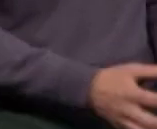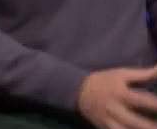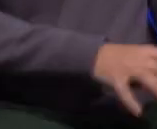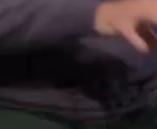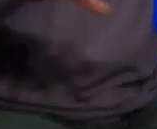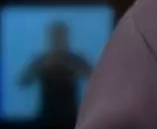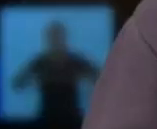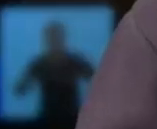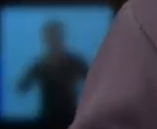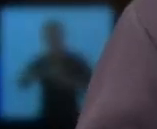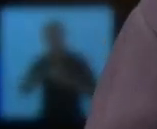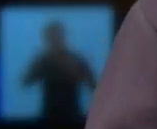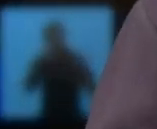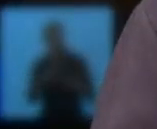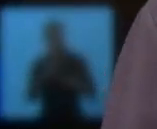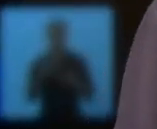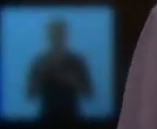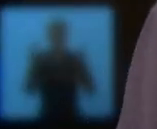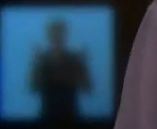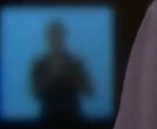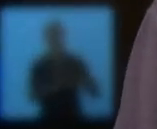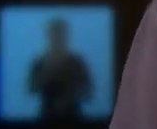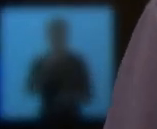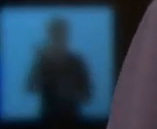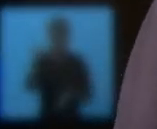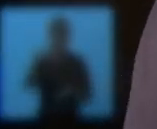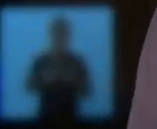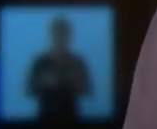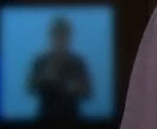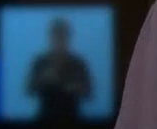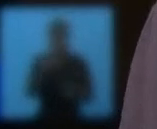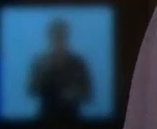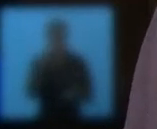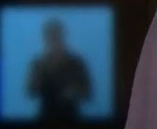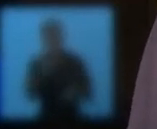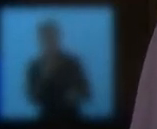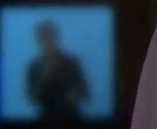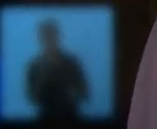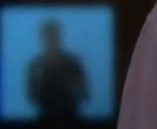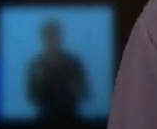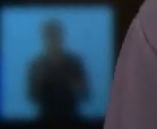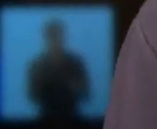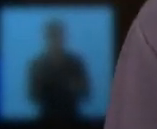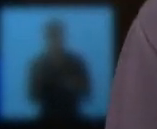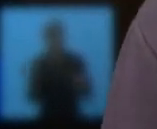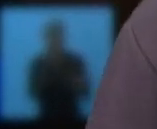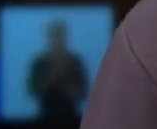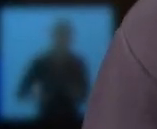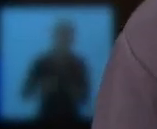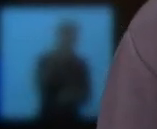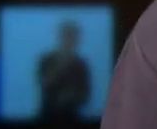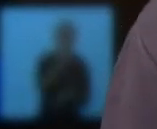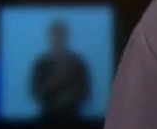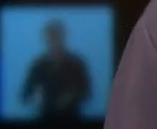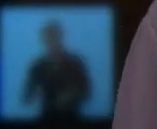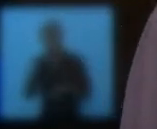En general, los dos candidatos de las dos fuerzas principales están básicamente hablándole a su base electoral y han sido poco, digamos, se arriesgaron